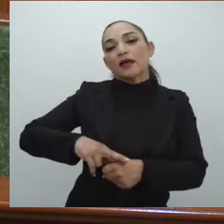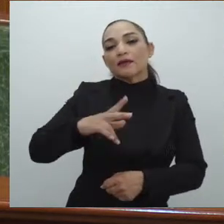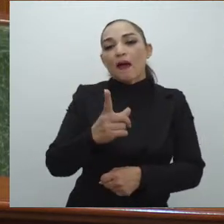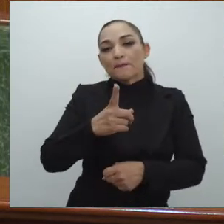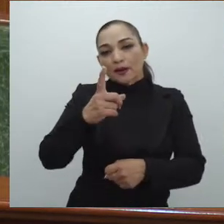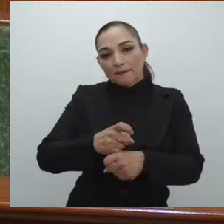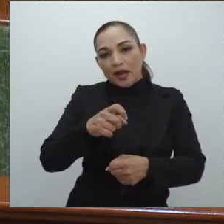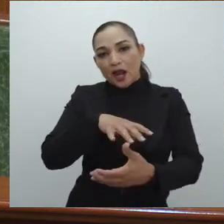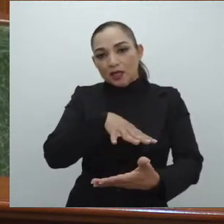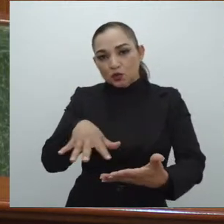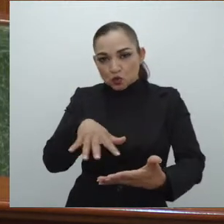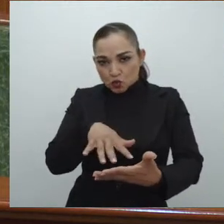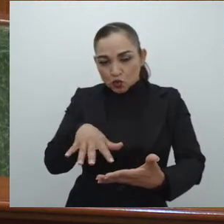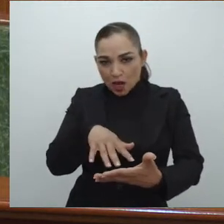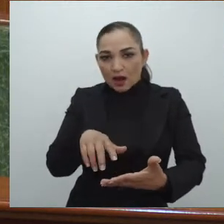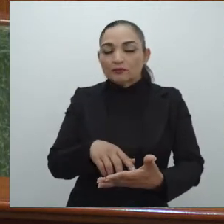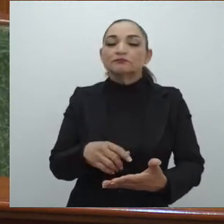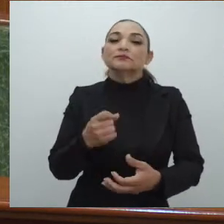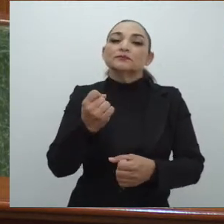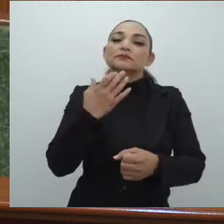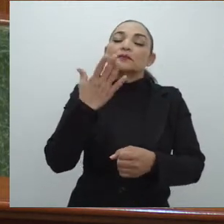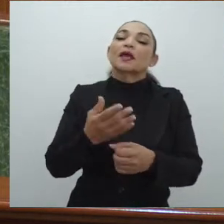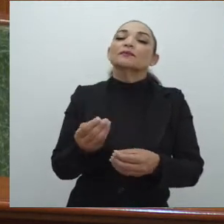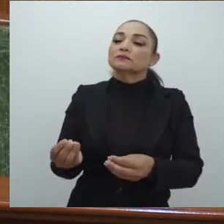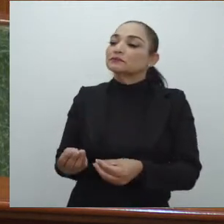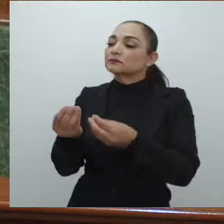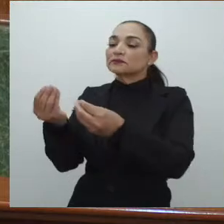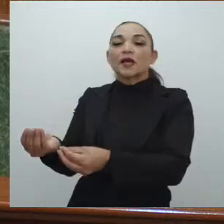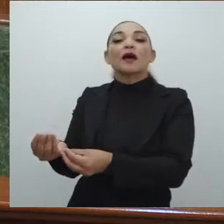a la iniciativa, túrnese para la segunda de ley.